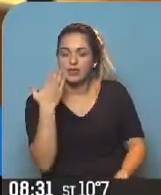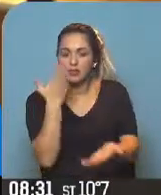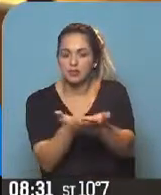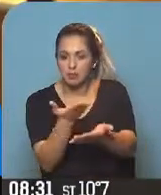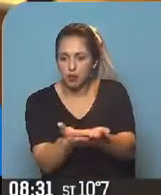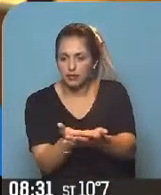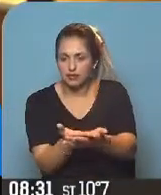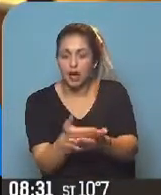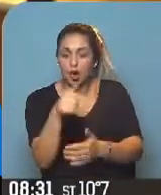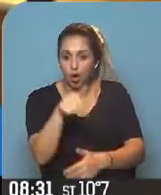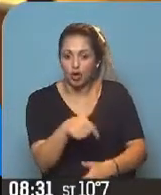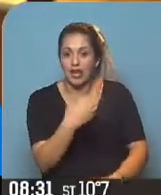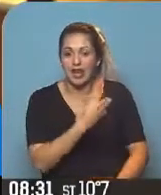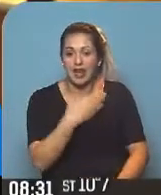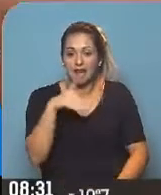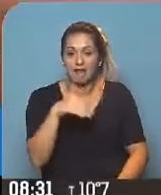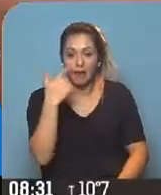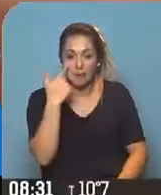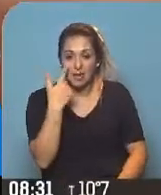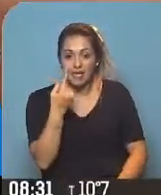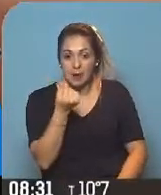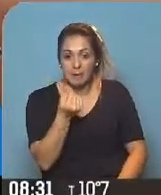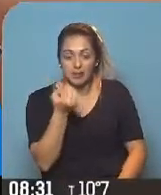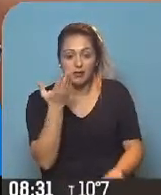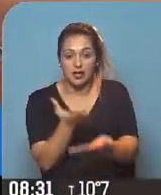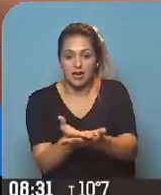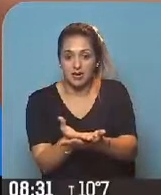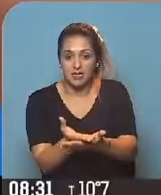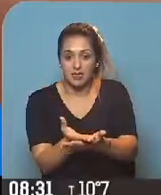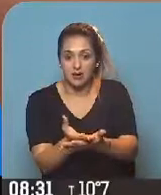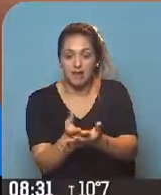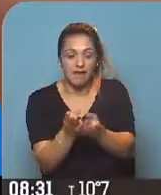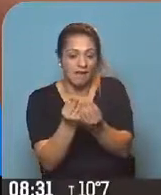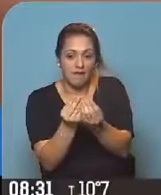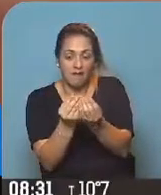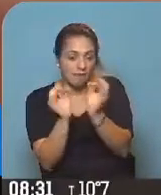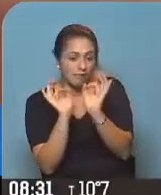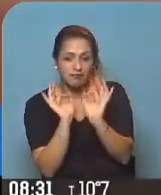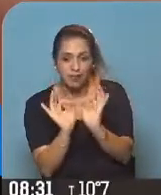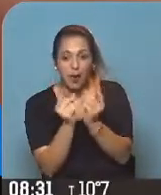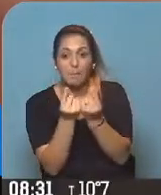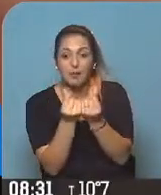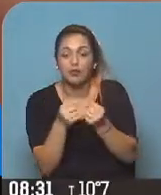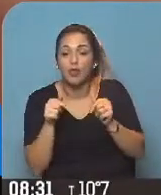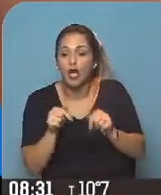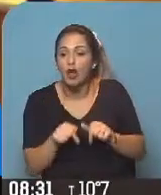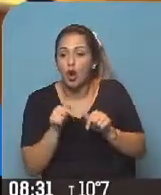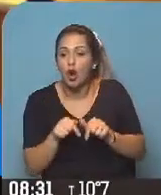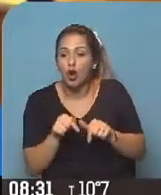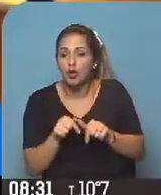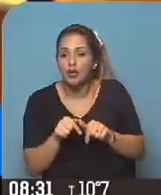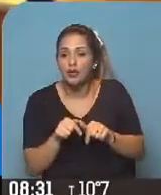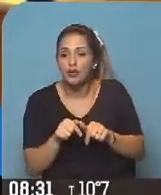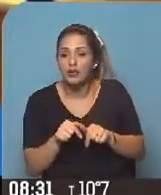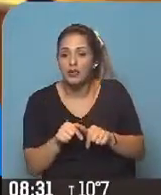día de hoy al fondo monetario cierran con los precios de hoy pero eso no garantiza que cierren con los